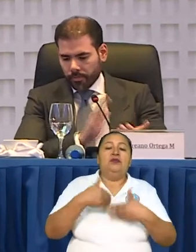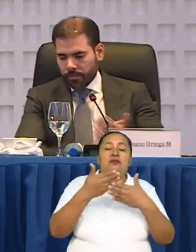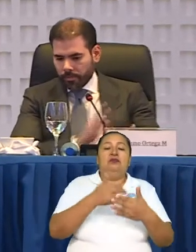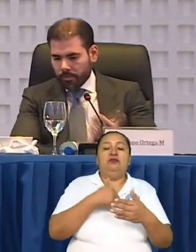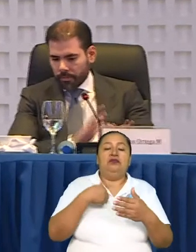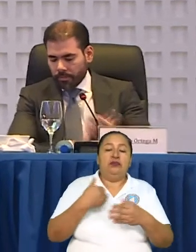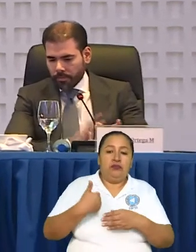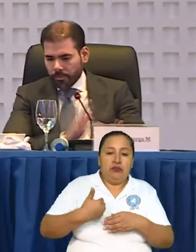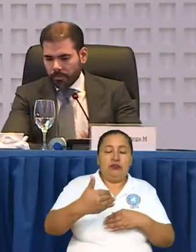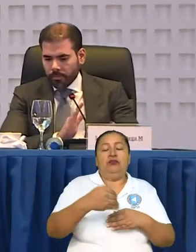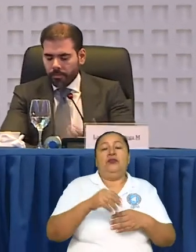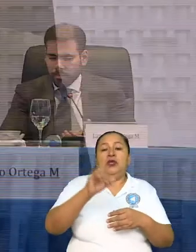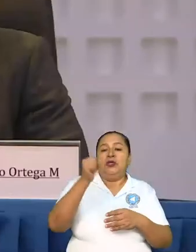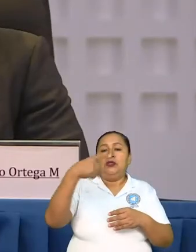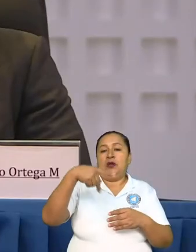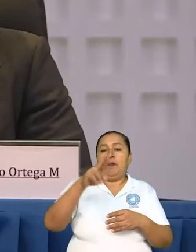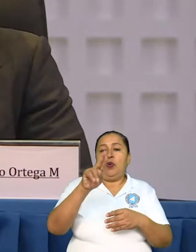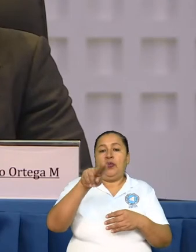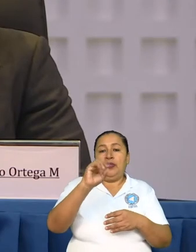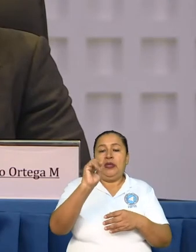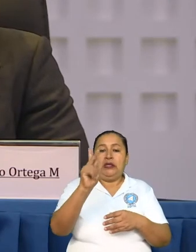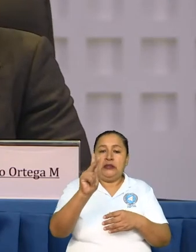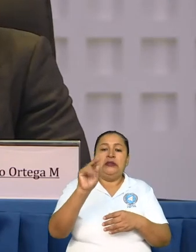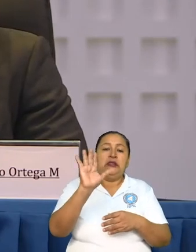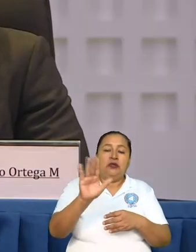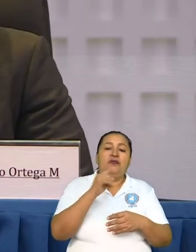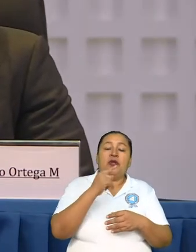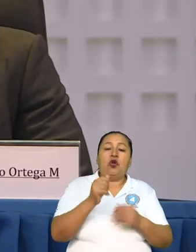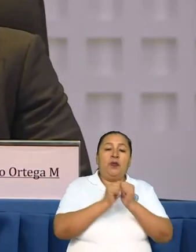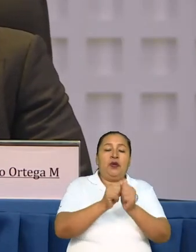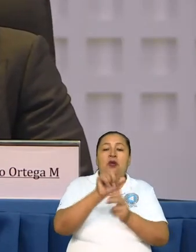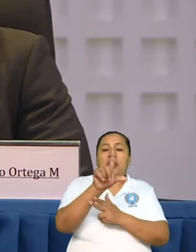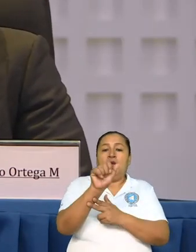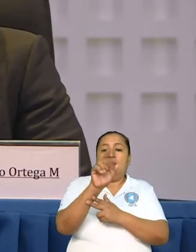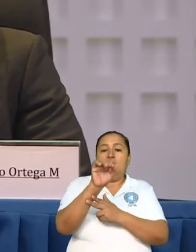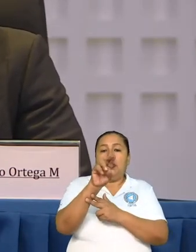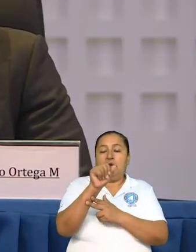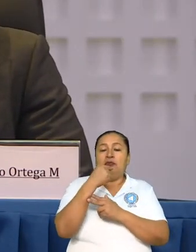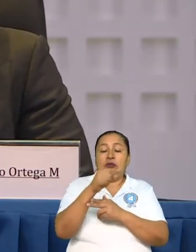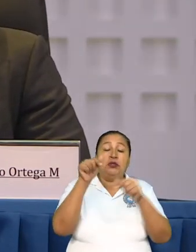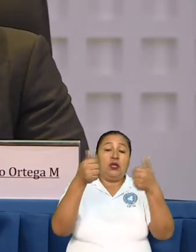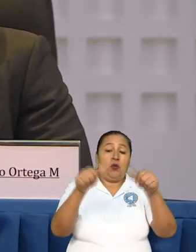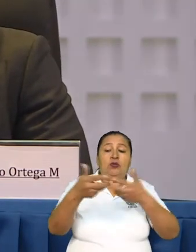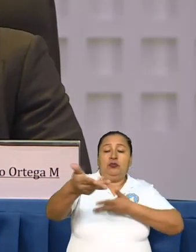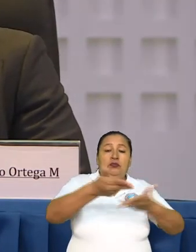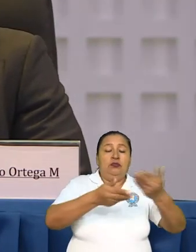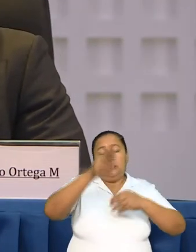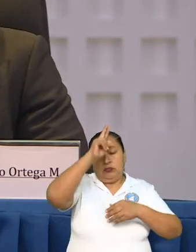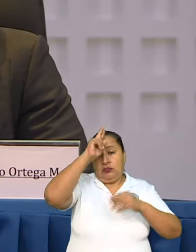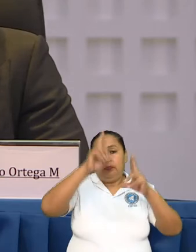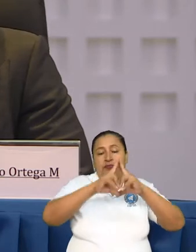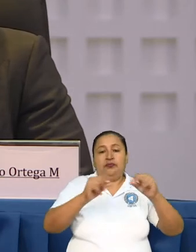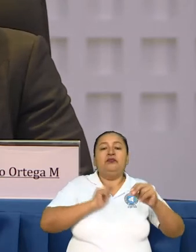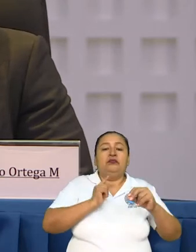delantera del desarrollo de Sputnik V. El compañero Laureano Ortega resaltó que en el marco de ese intercambio entre Rusia y Nicaragua